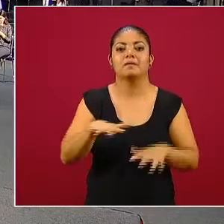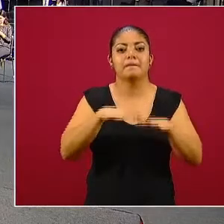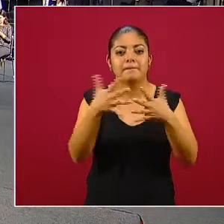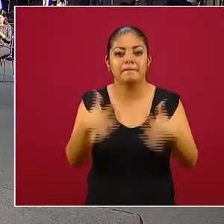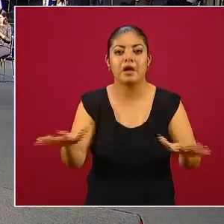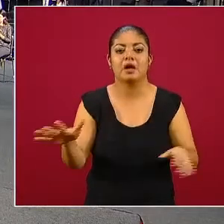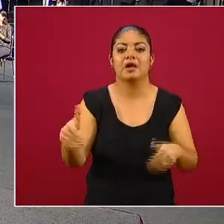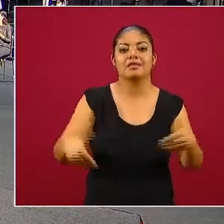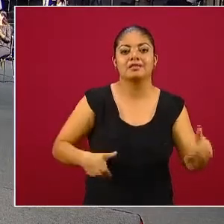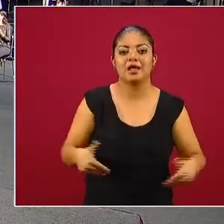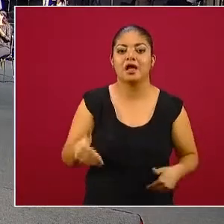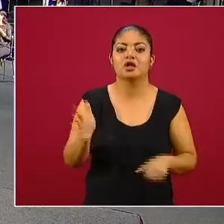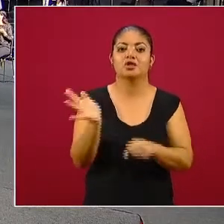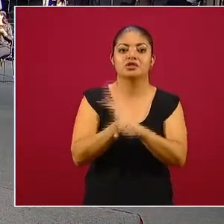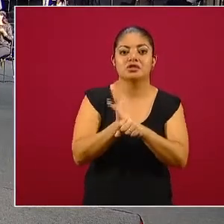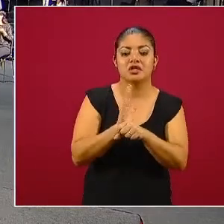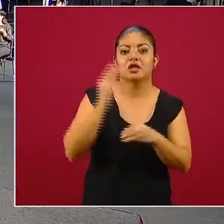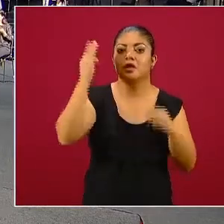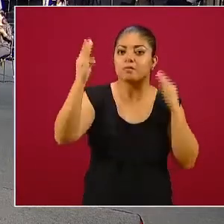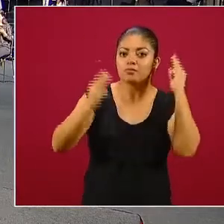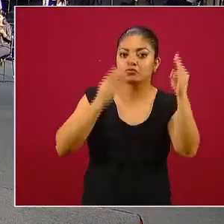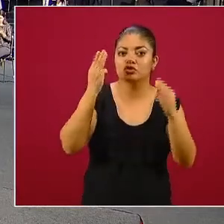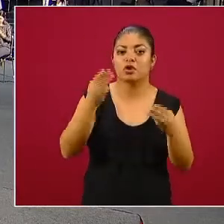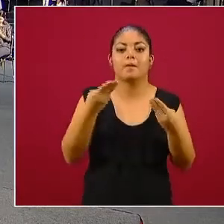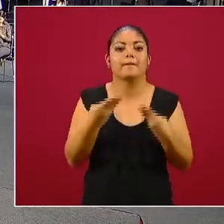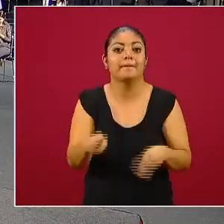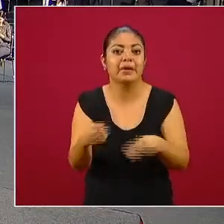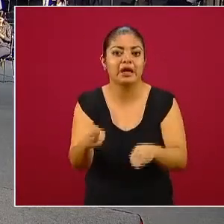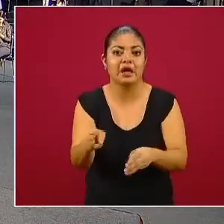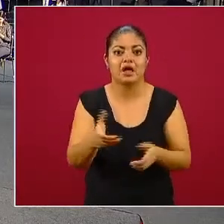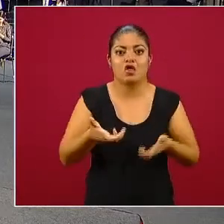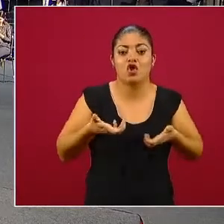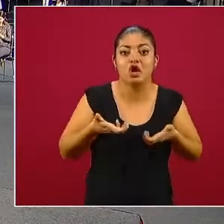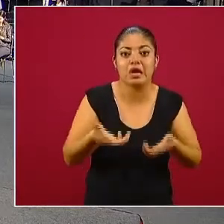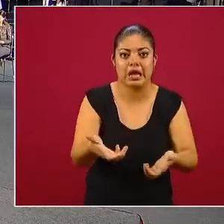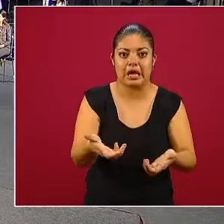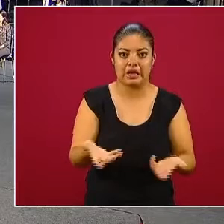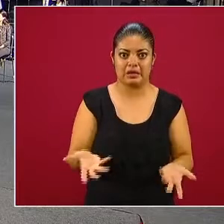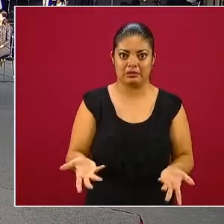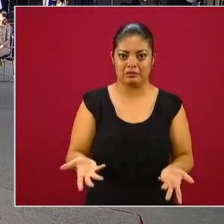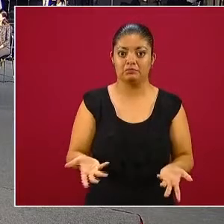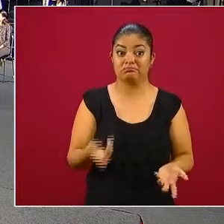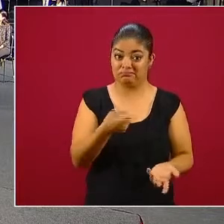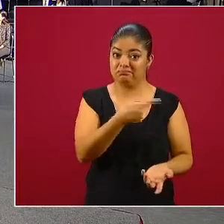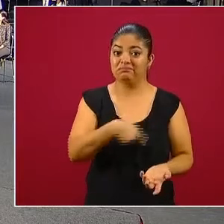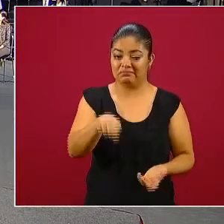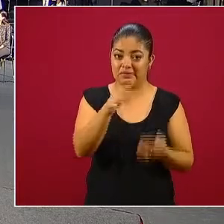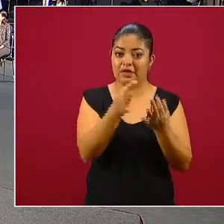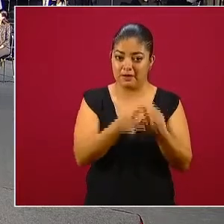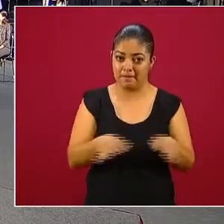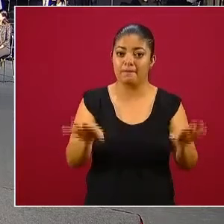teatros, cines, museos, el supermercado, la calle misma. Entonces, todo eso es importante.